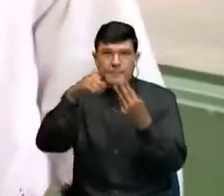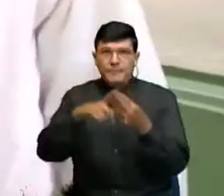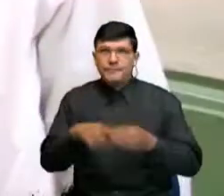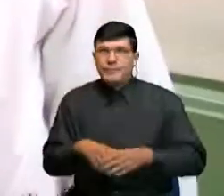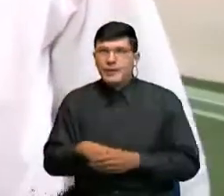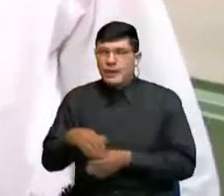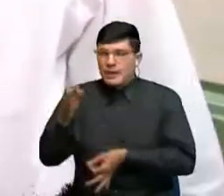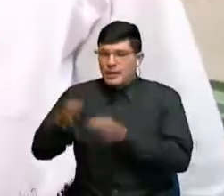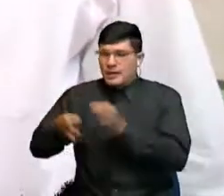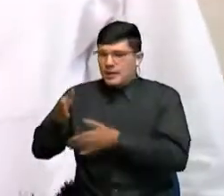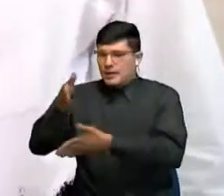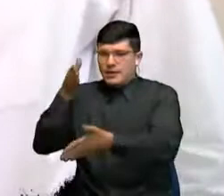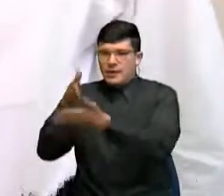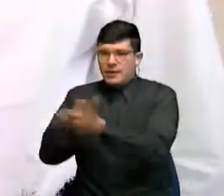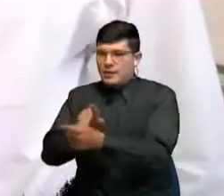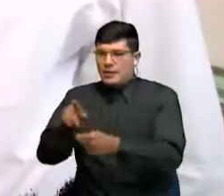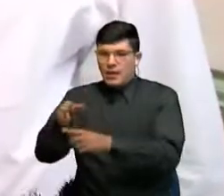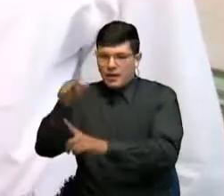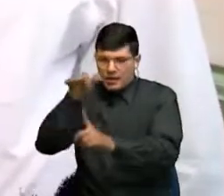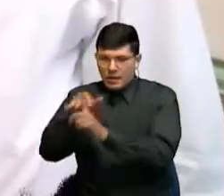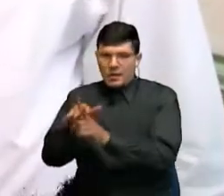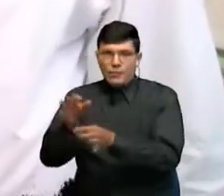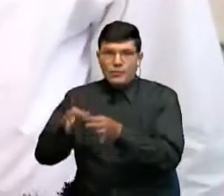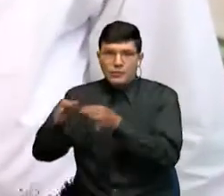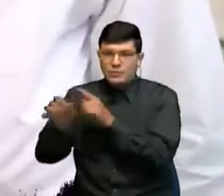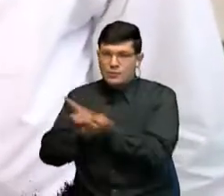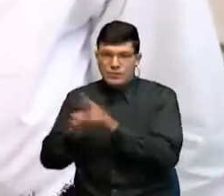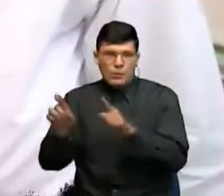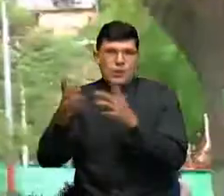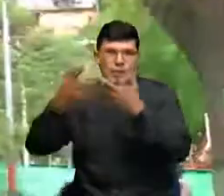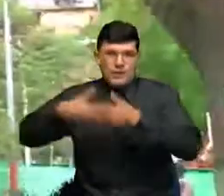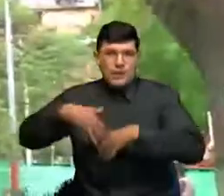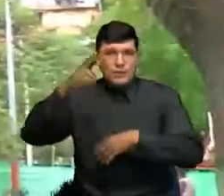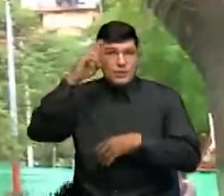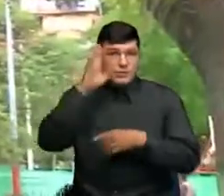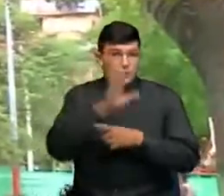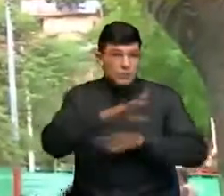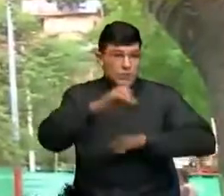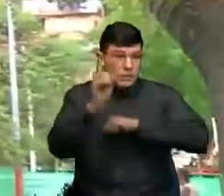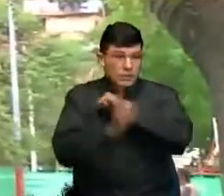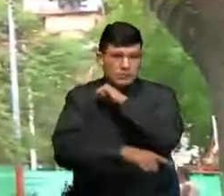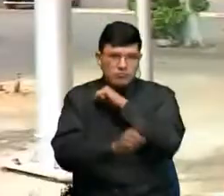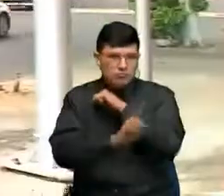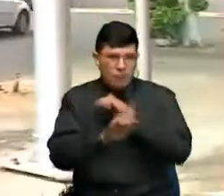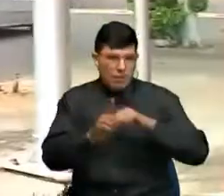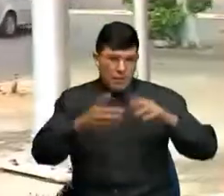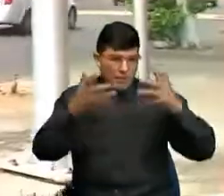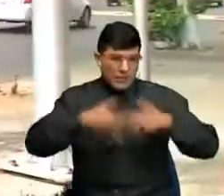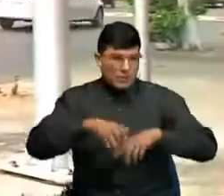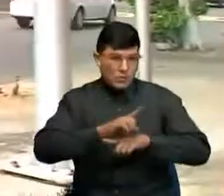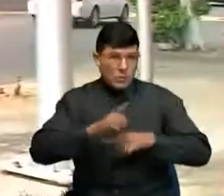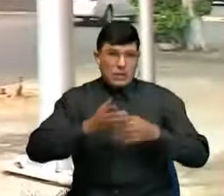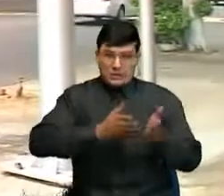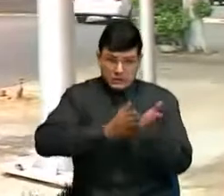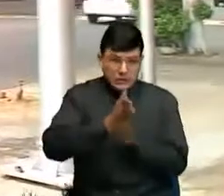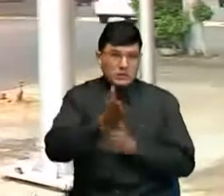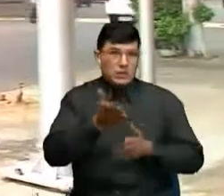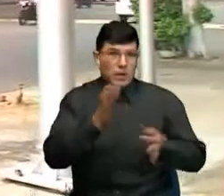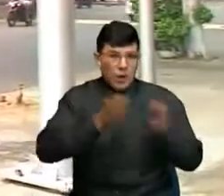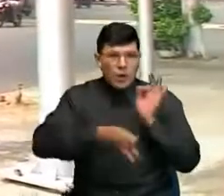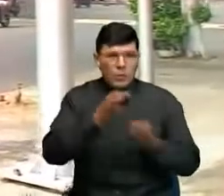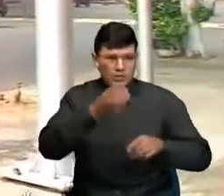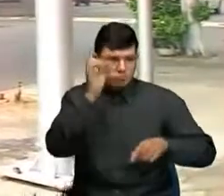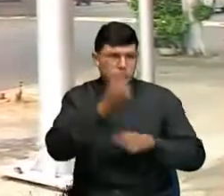dirigida, pues se hizo al municipio y no al concesionario. Por eso las sanciones están vigentes a pesar del fallo del juez que ordenó su